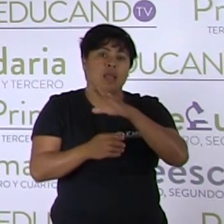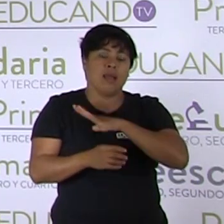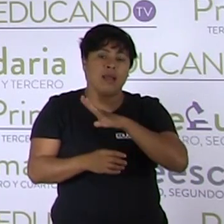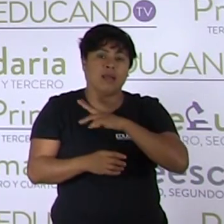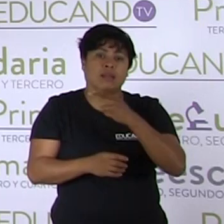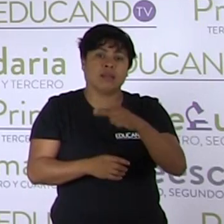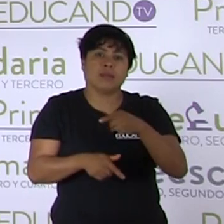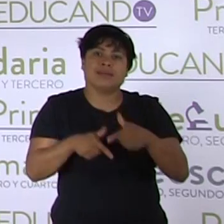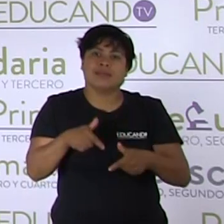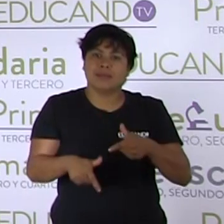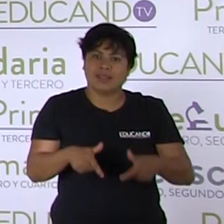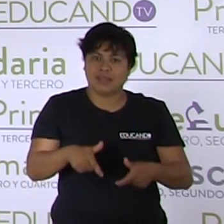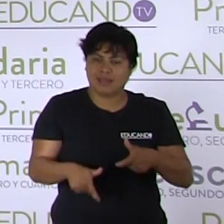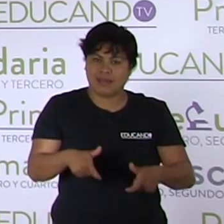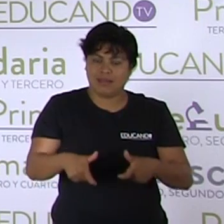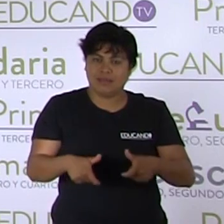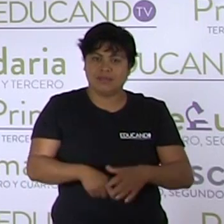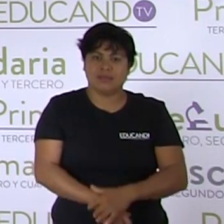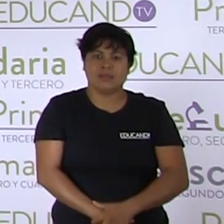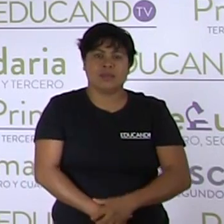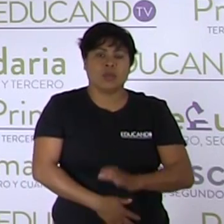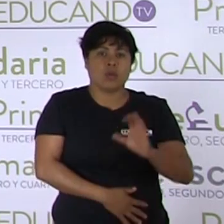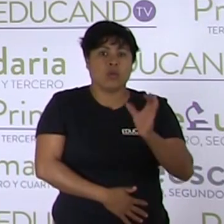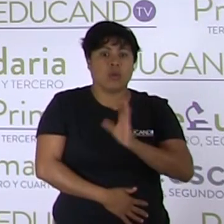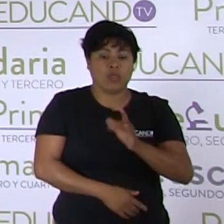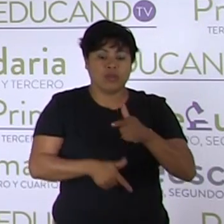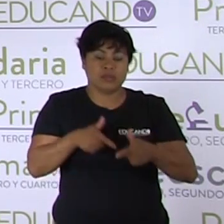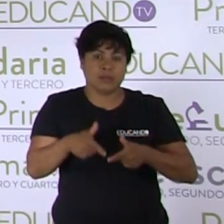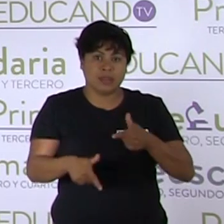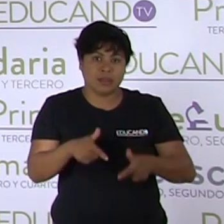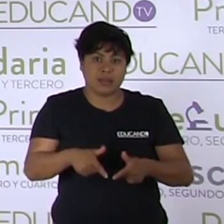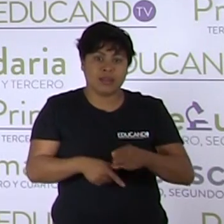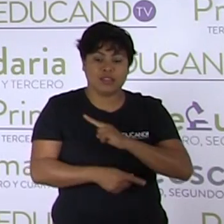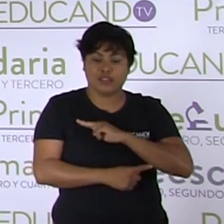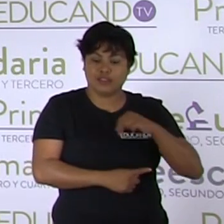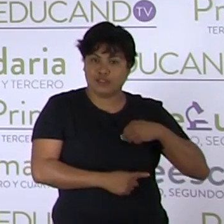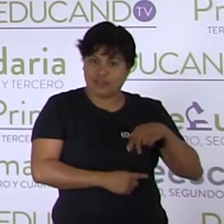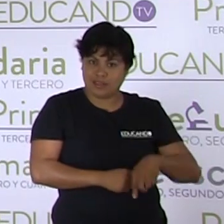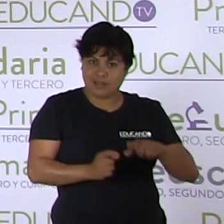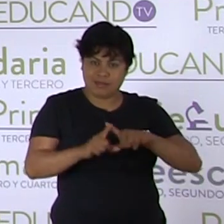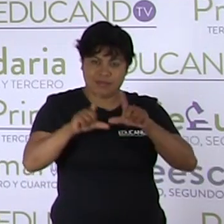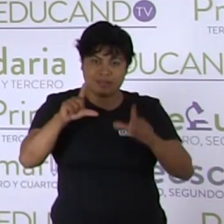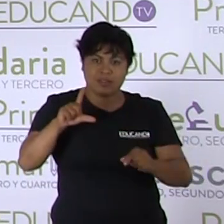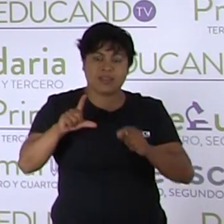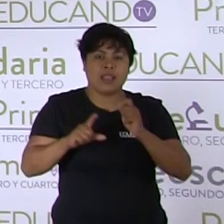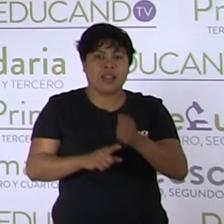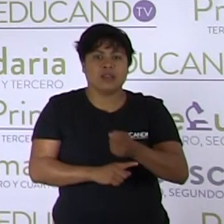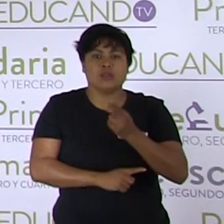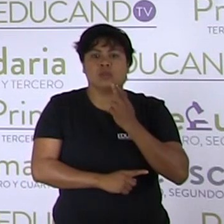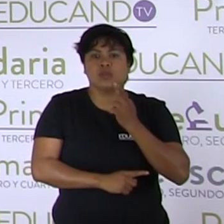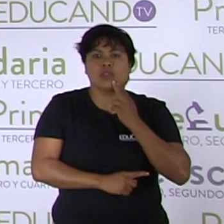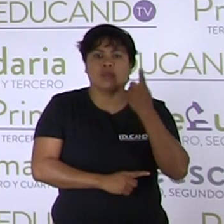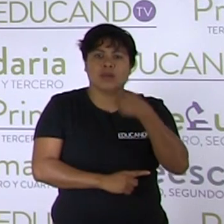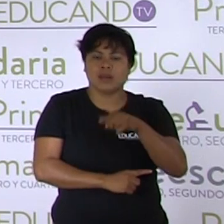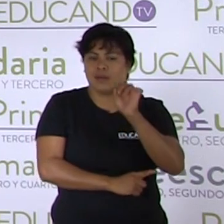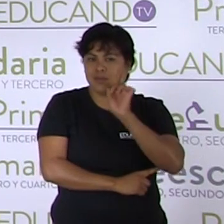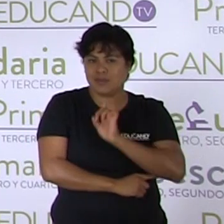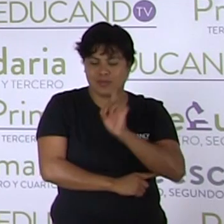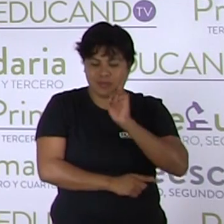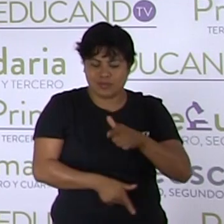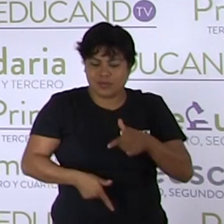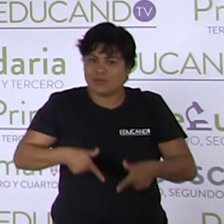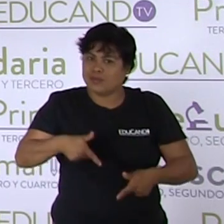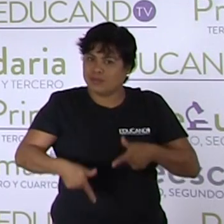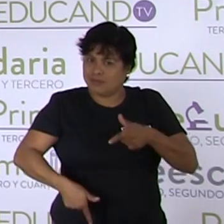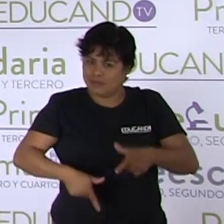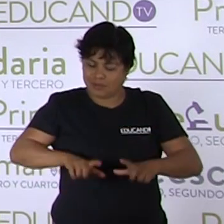llamar zapatillas. Cuando zapatillas en nuestro país, pues son esos zapatos con